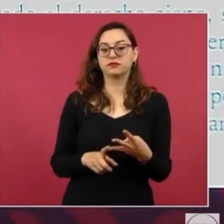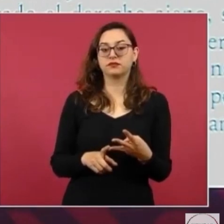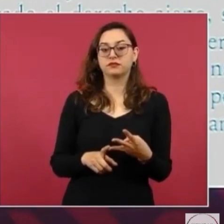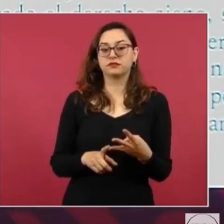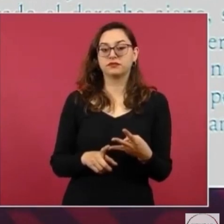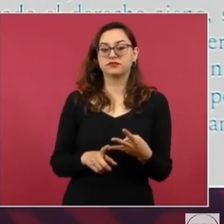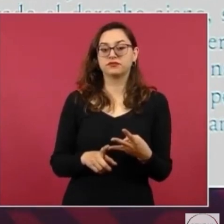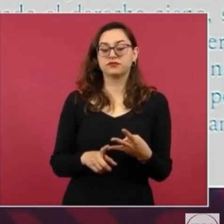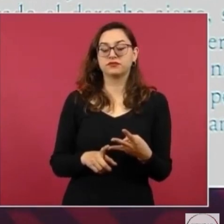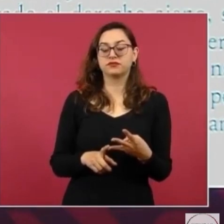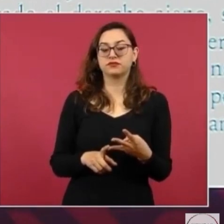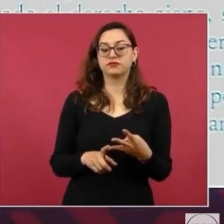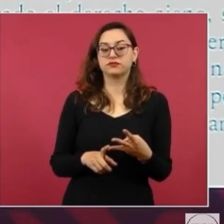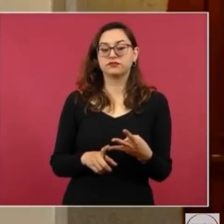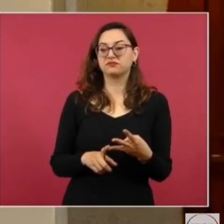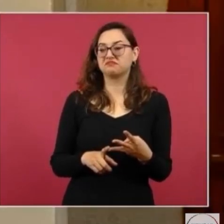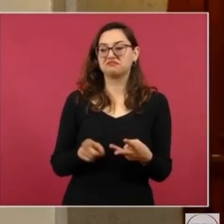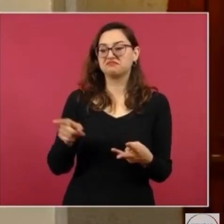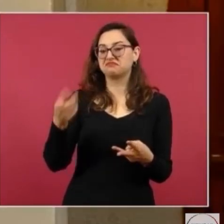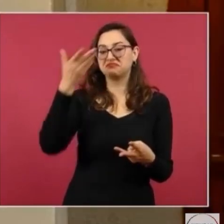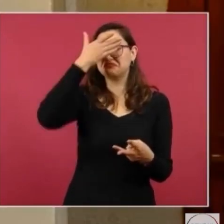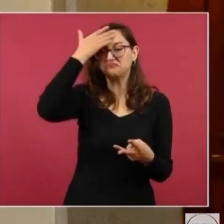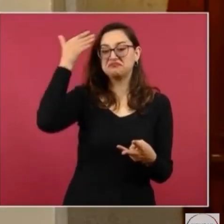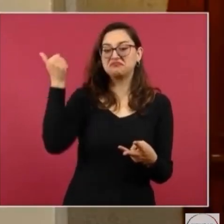que no sabe.